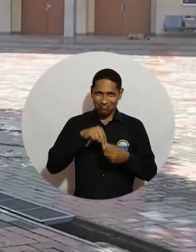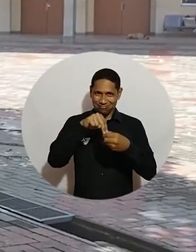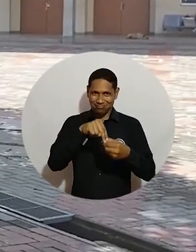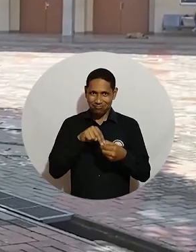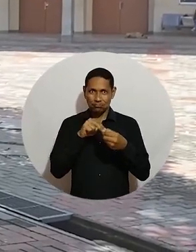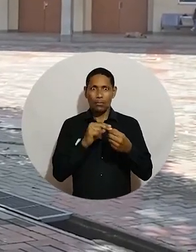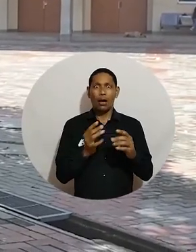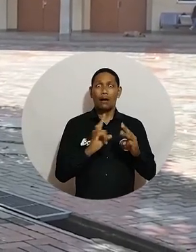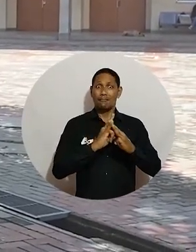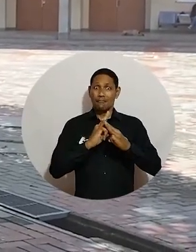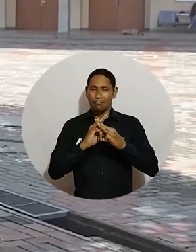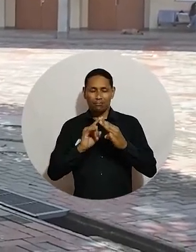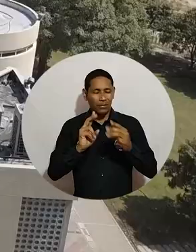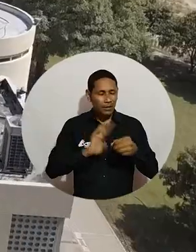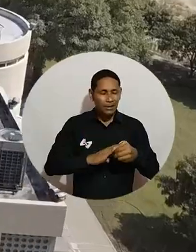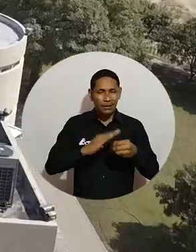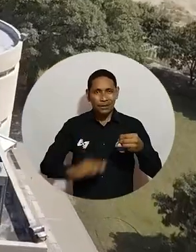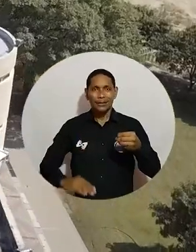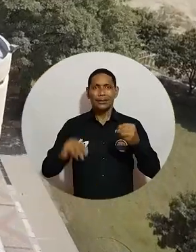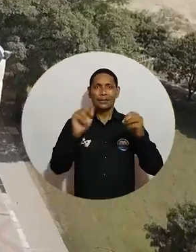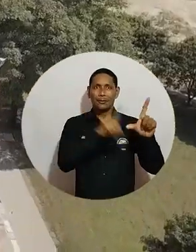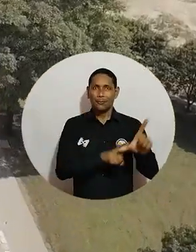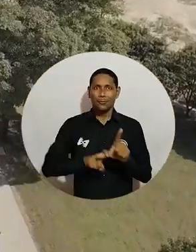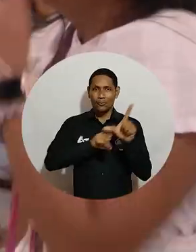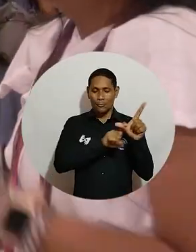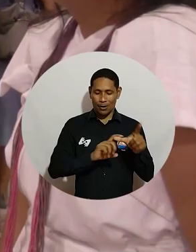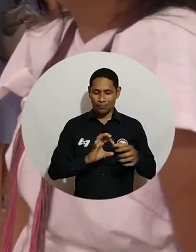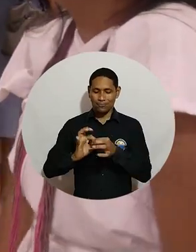Cabildo Aruaco del Magdalena y La Guajira.